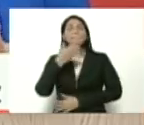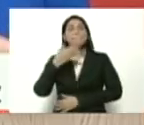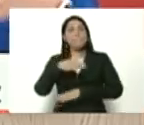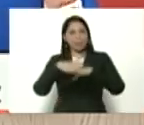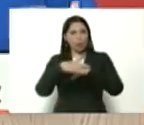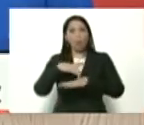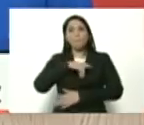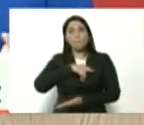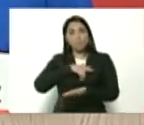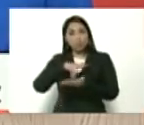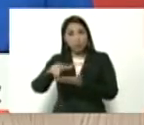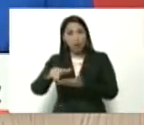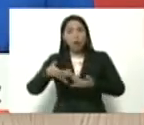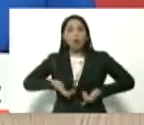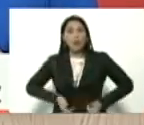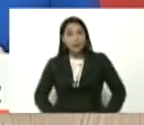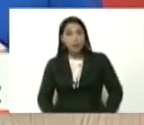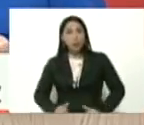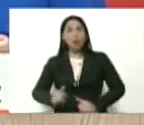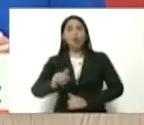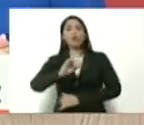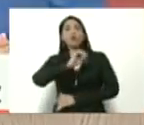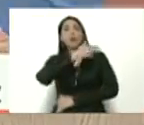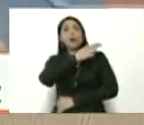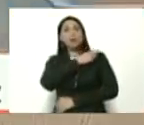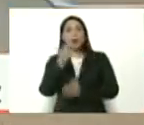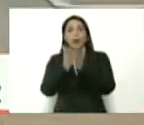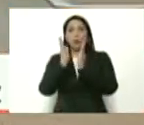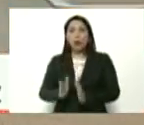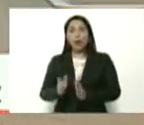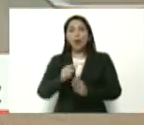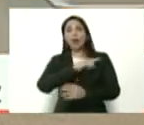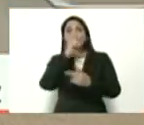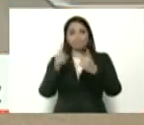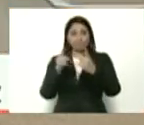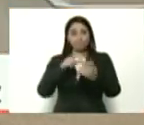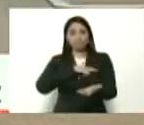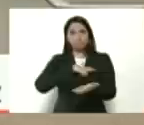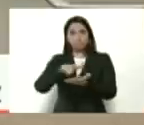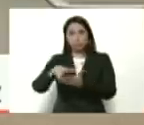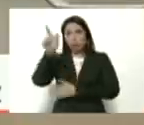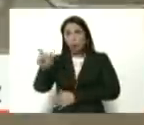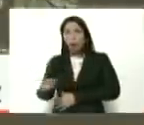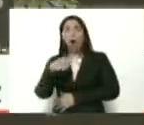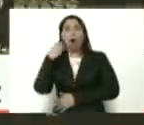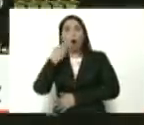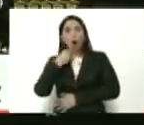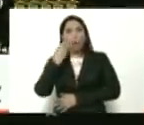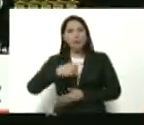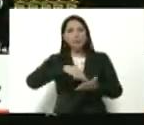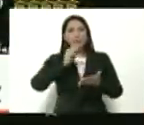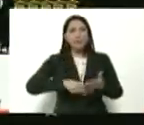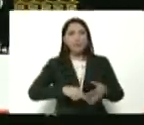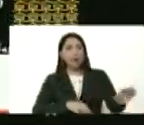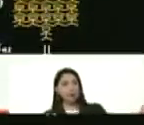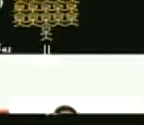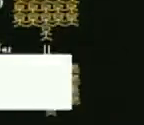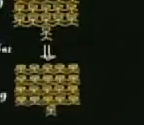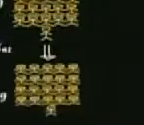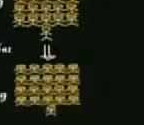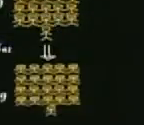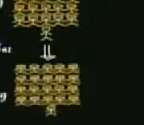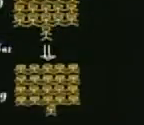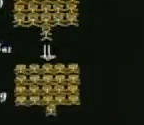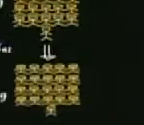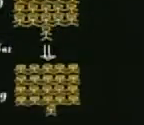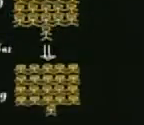venía el hijo del dueño de la academia. En el otro vuelo, el scout que venía a la firma de estos jugadores y